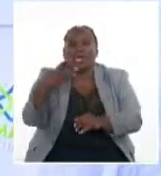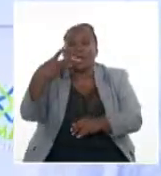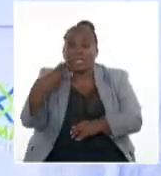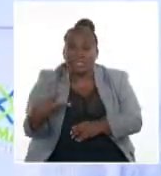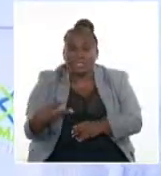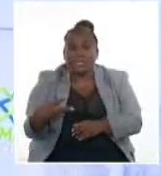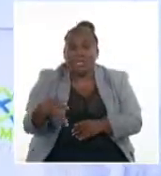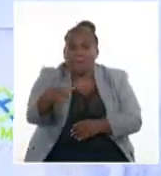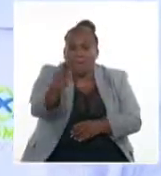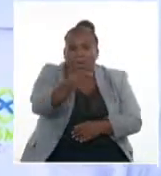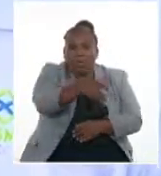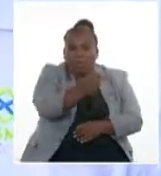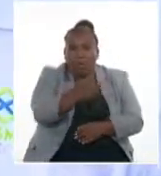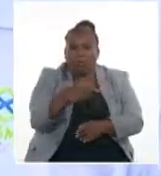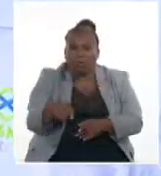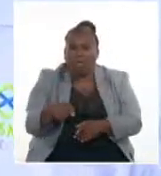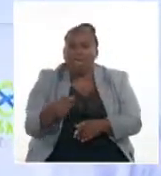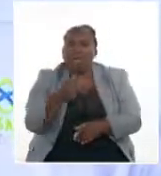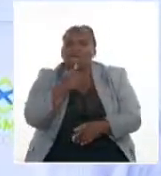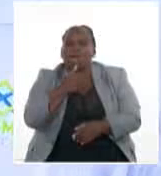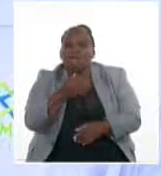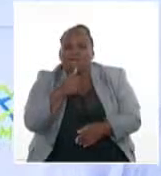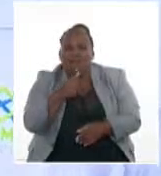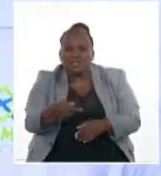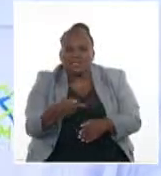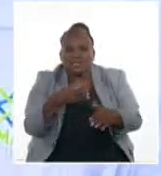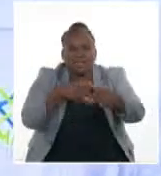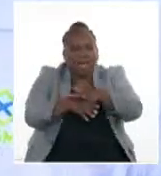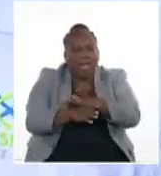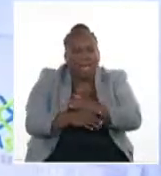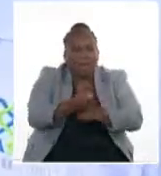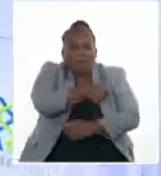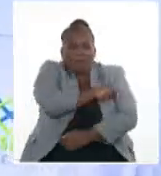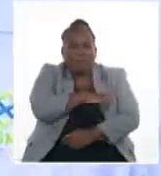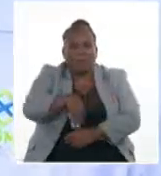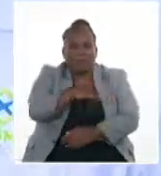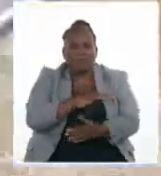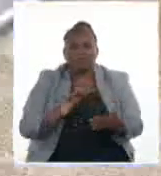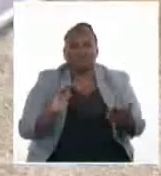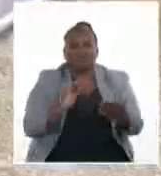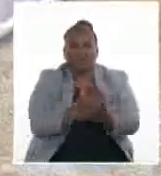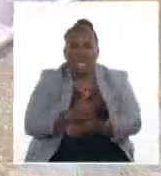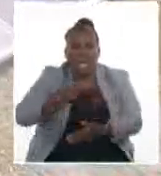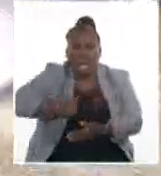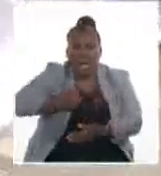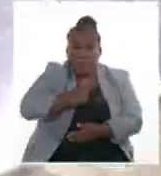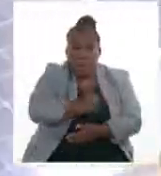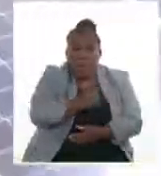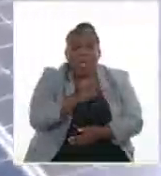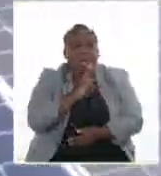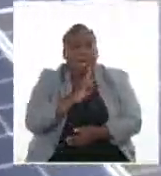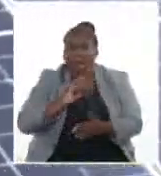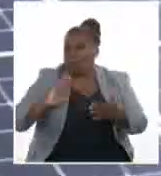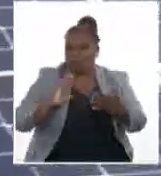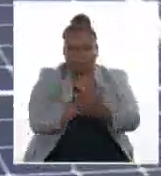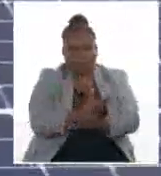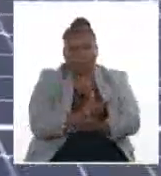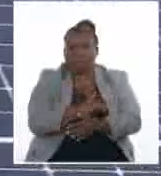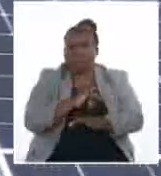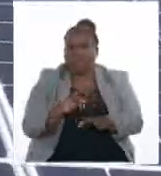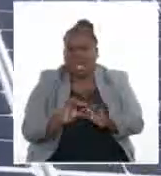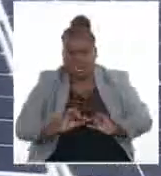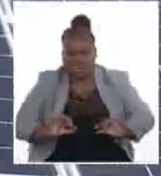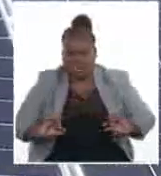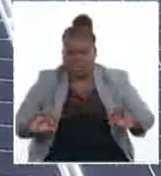se pusieron puntos de fácil acceso a la población ahí, y benefició que se eliminó el tiro de agua en pipa de esas poblaciones. Pusimos en explotación un pozo que no se estaba usando